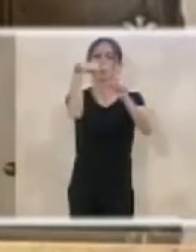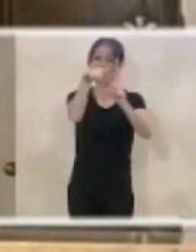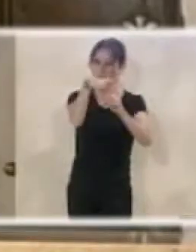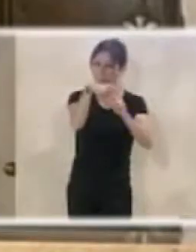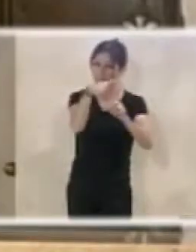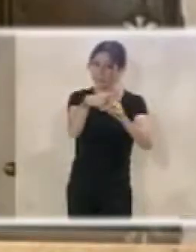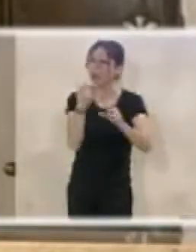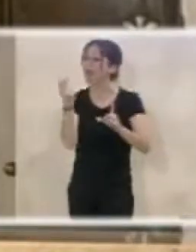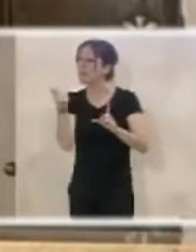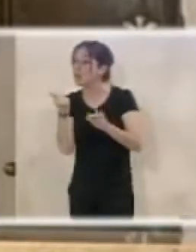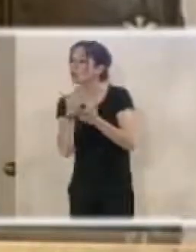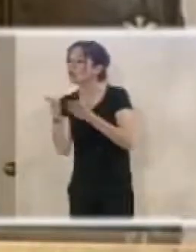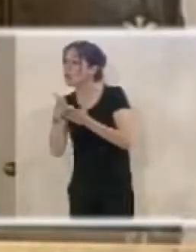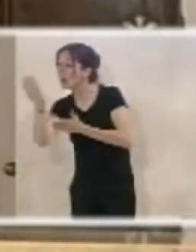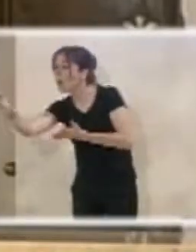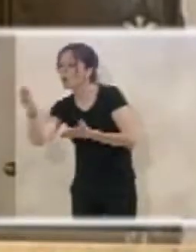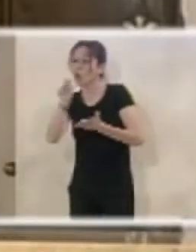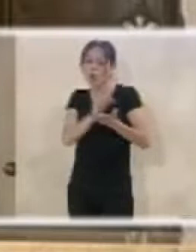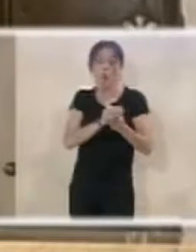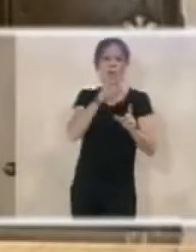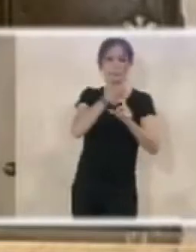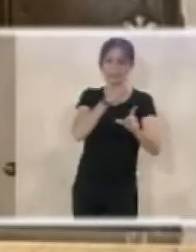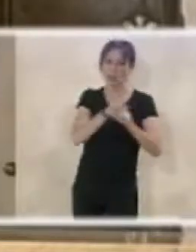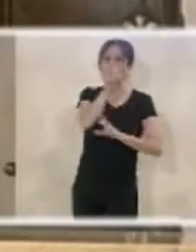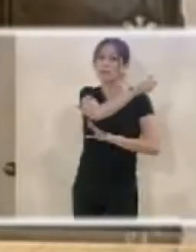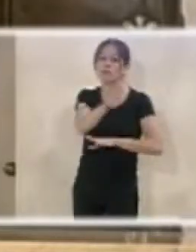dinero se reinvierte, se escucha a los ciudadanos,